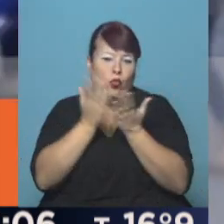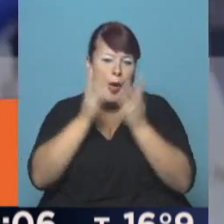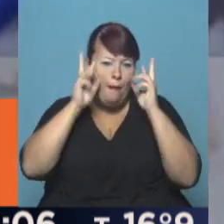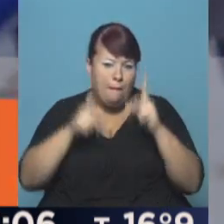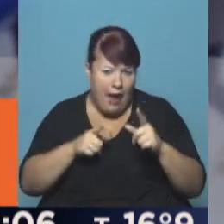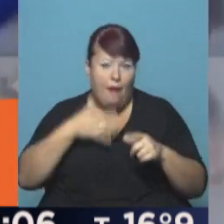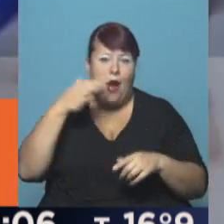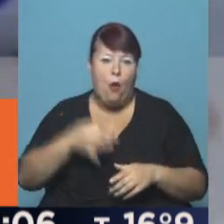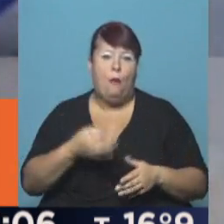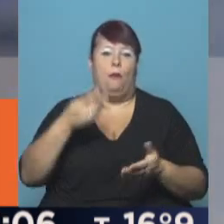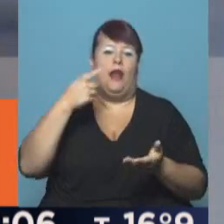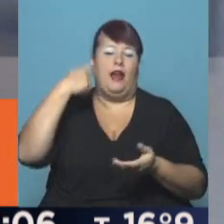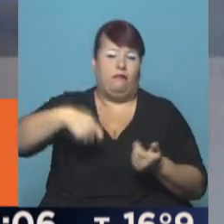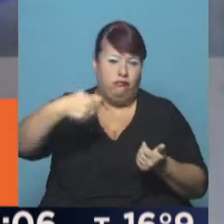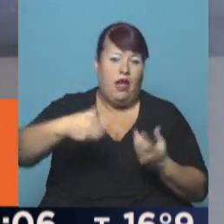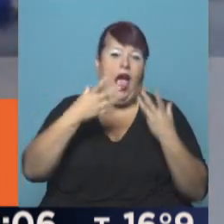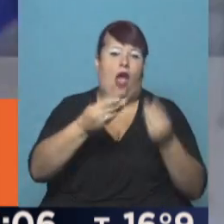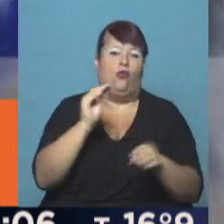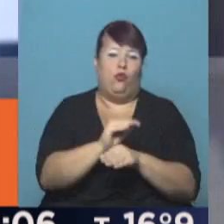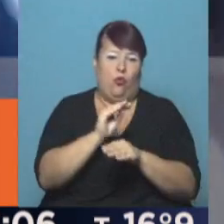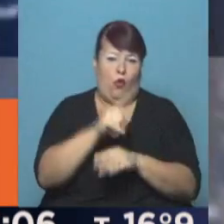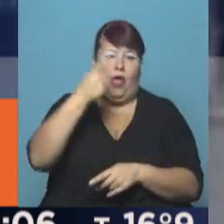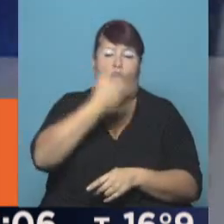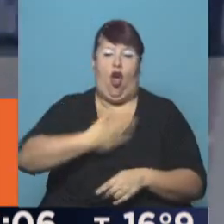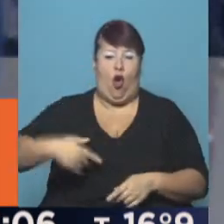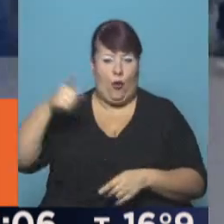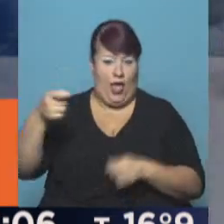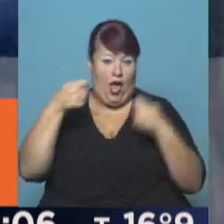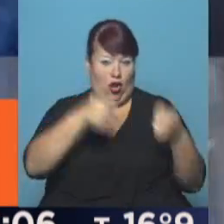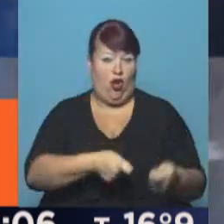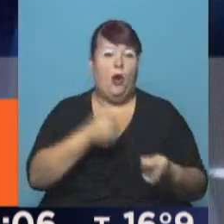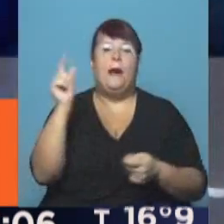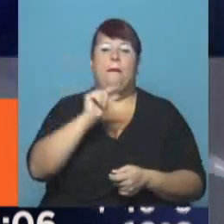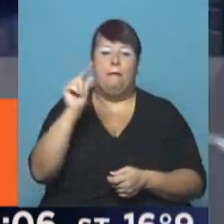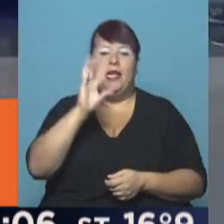de adecuación fiscal que permita asistencia financiera del Poder Ejecutivo y